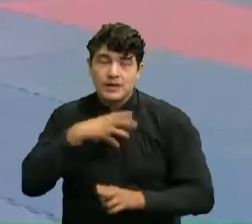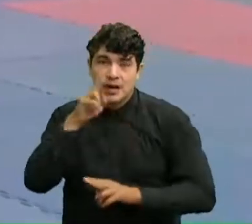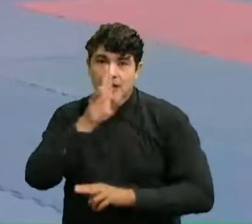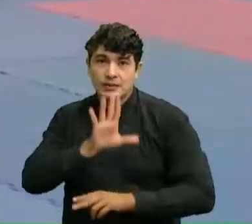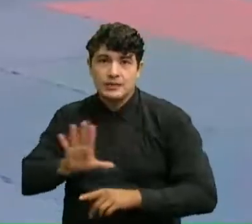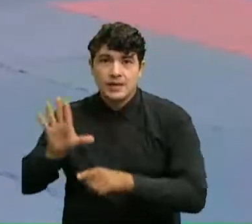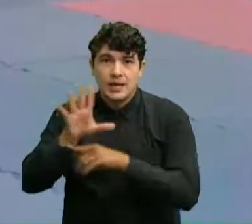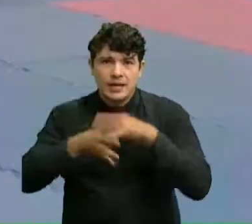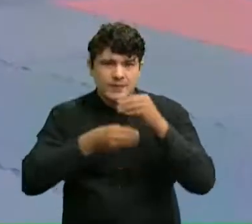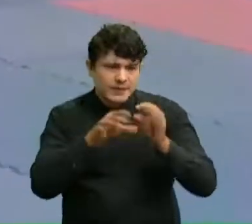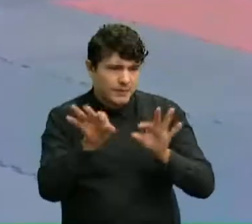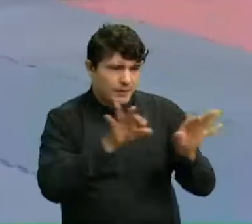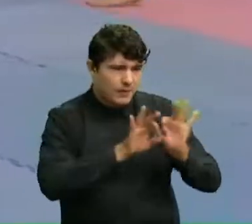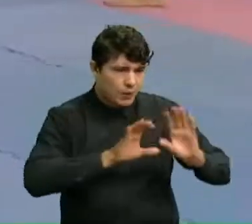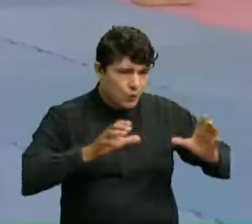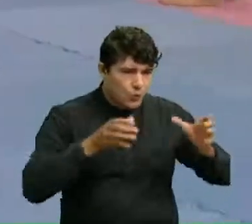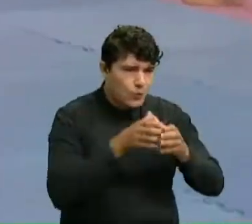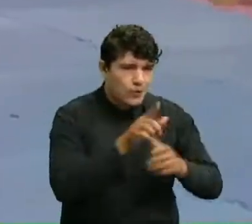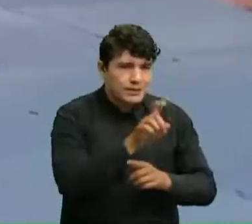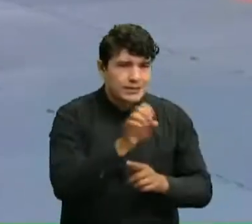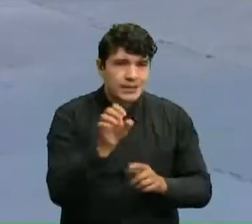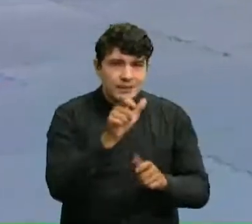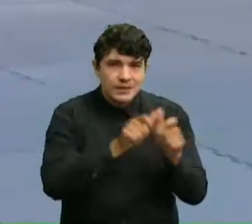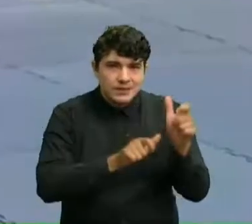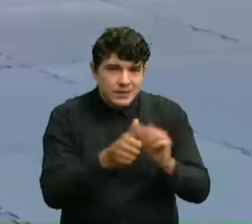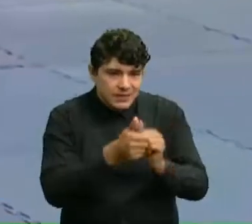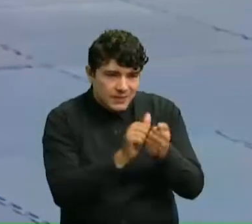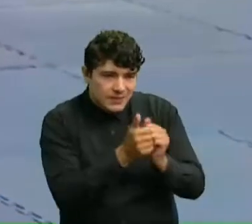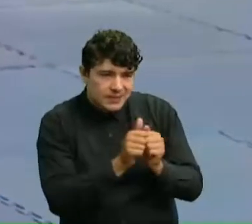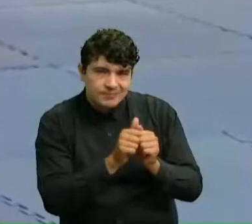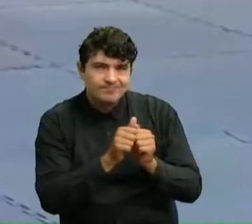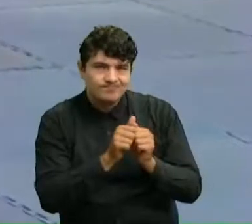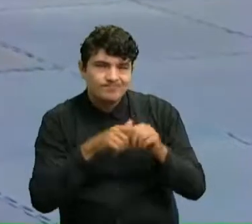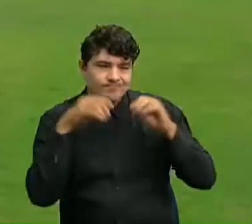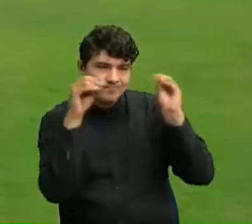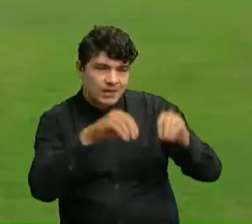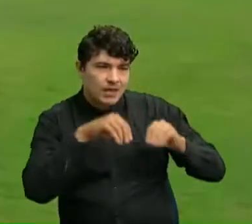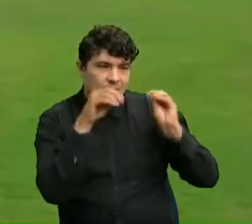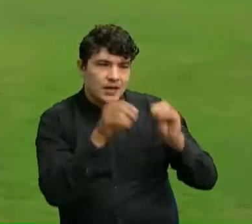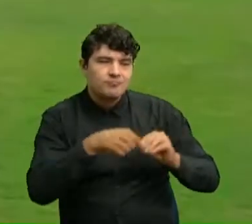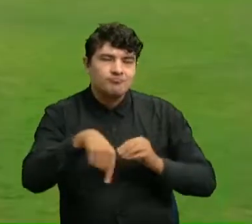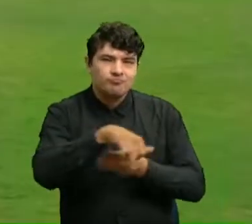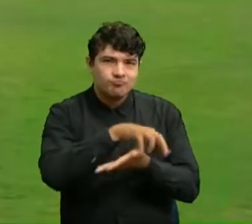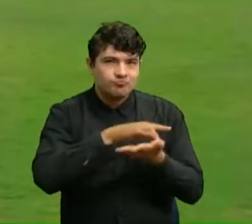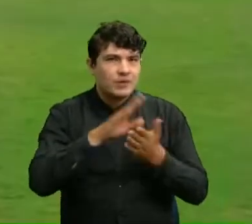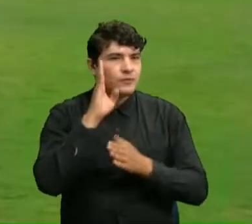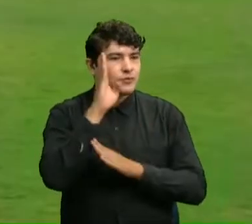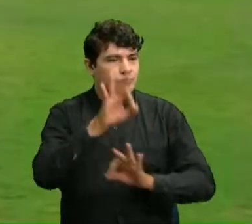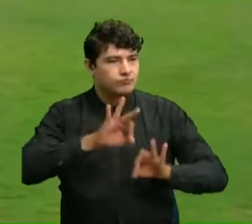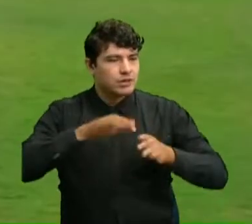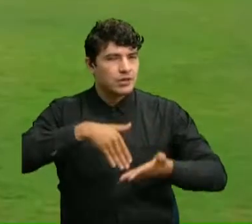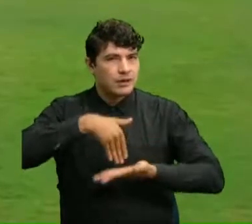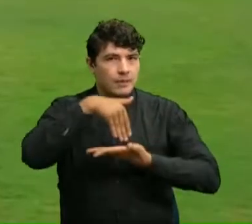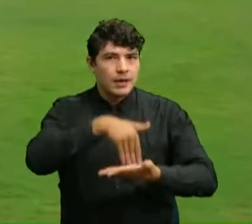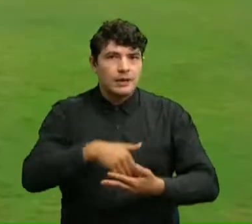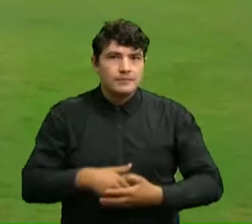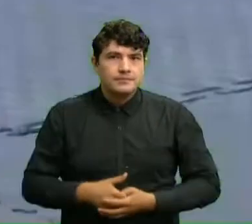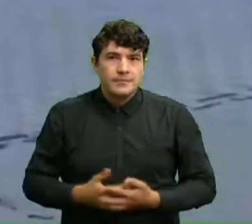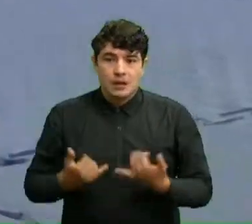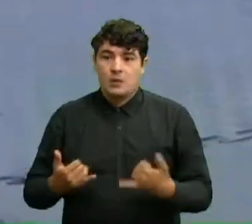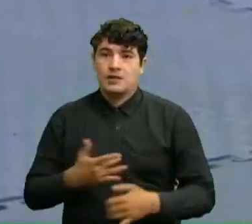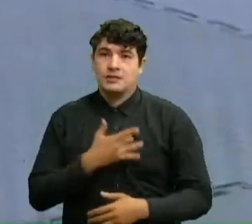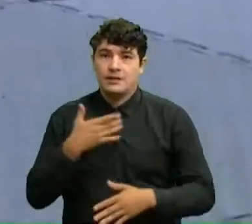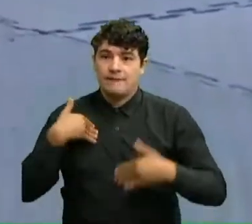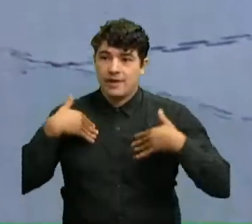de 60 deportistas en los cuales está puesto el futuro de este deporte en Santander. Me siento muy feliz de poder volver a entrenar